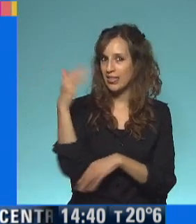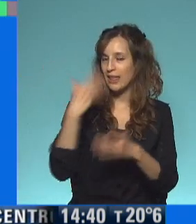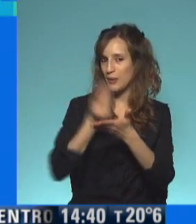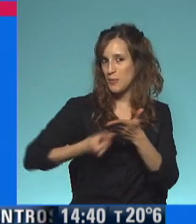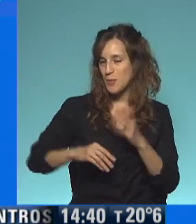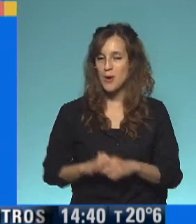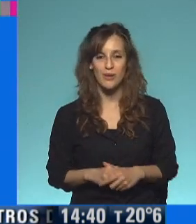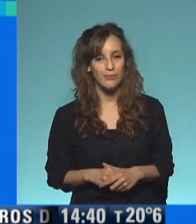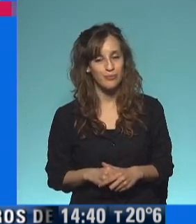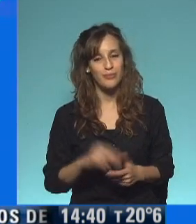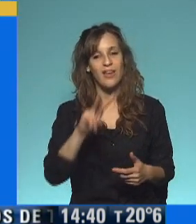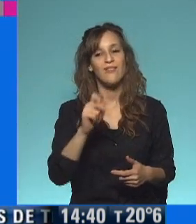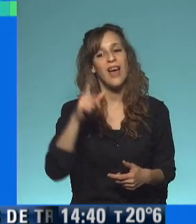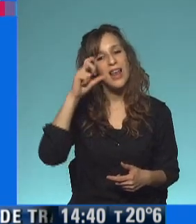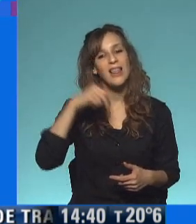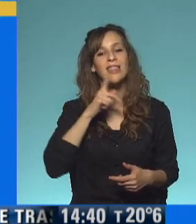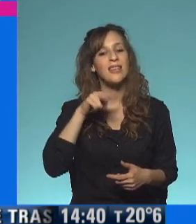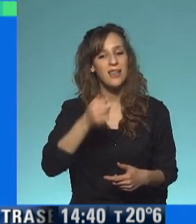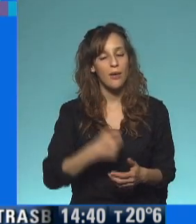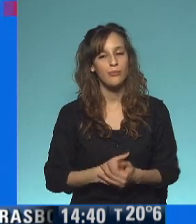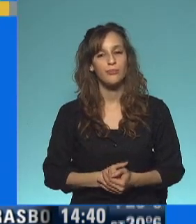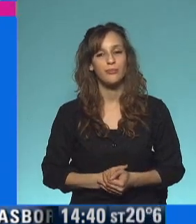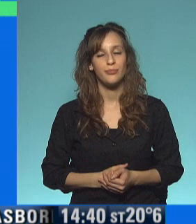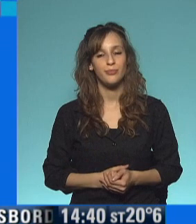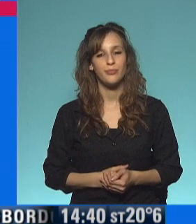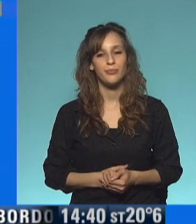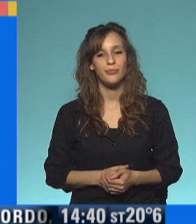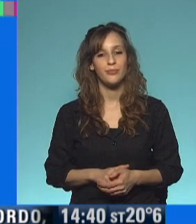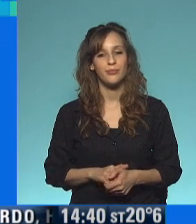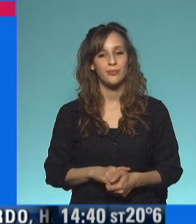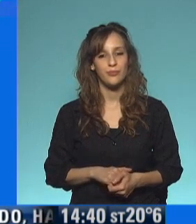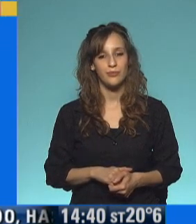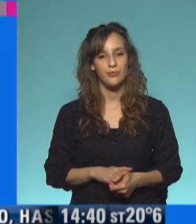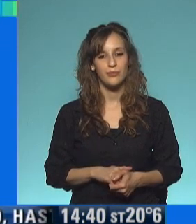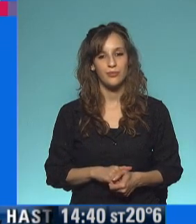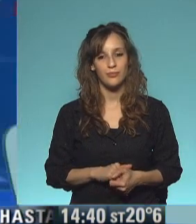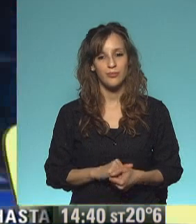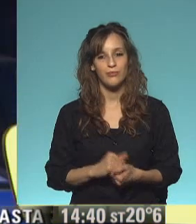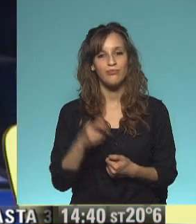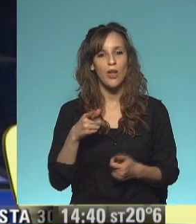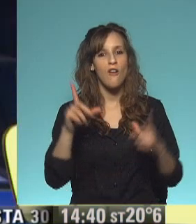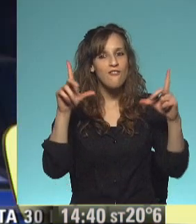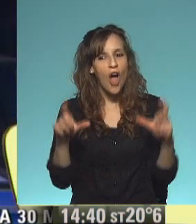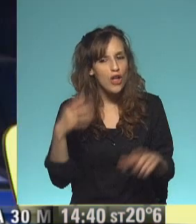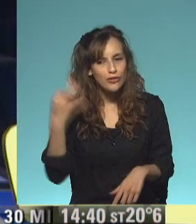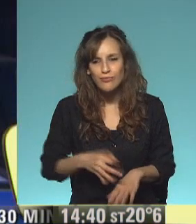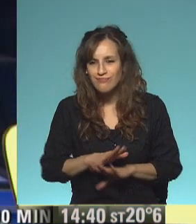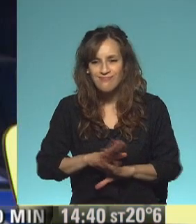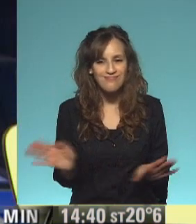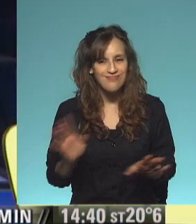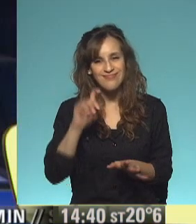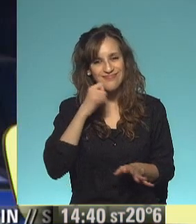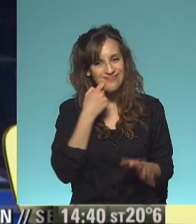bien. Valentina Quispe. Ah, qué bien. ¡Qué bien esas fotos! ¿Cómo van llegando?